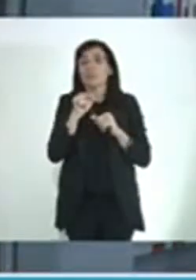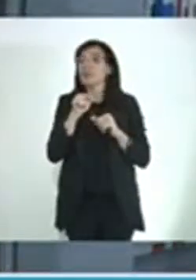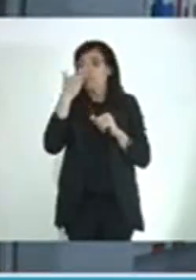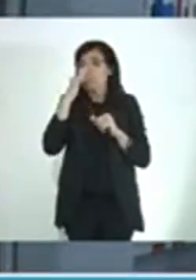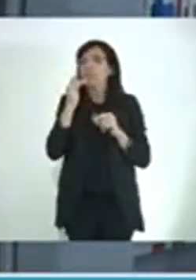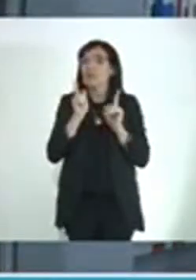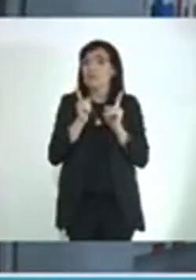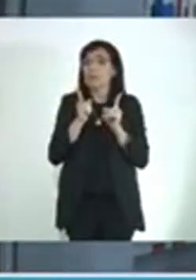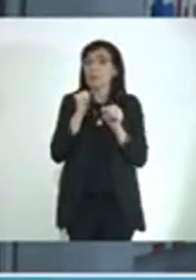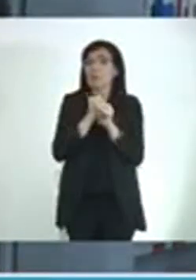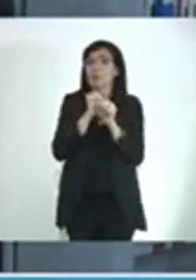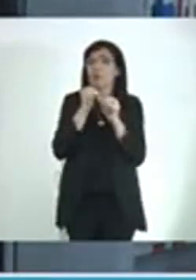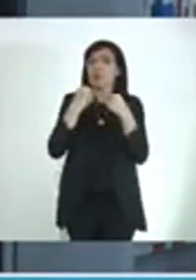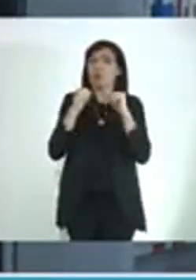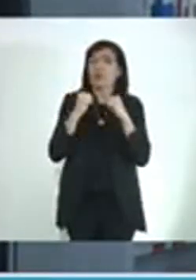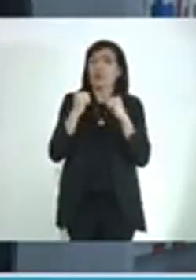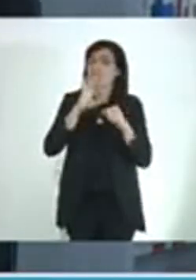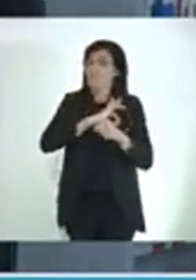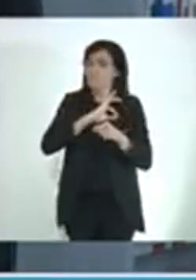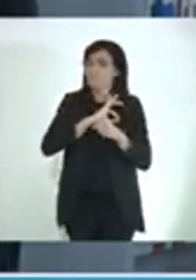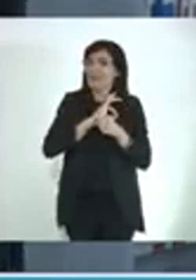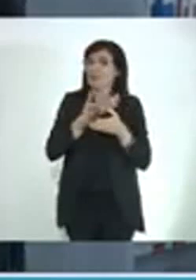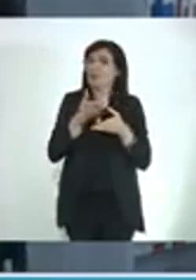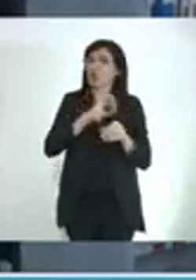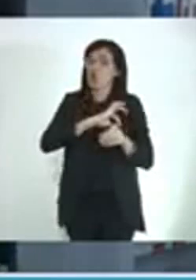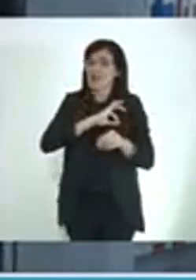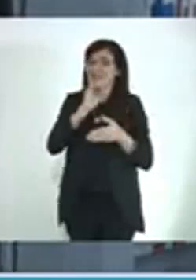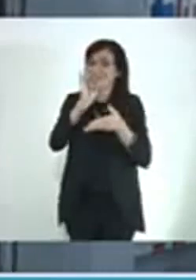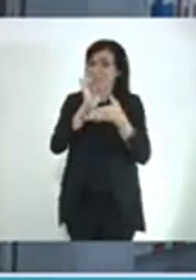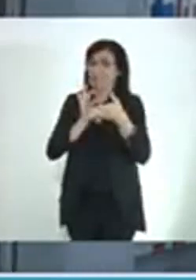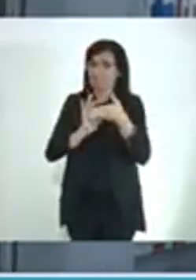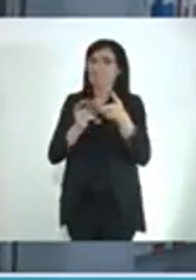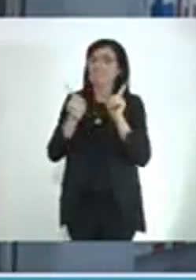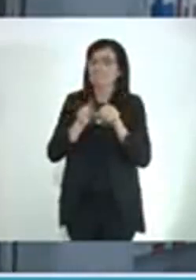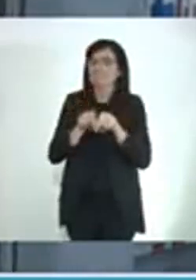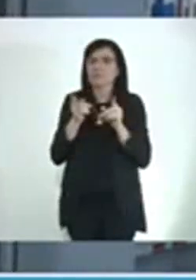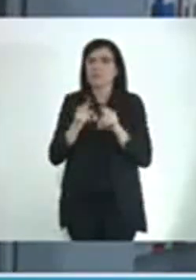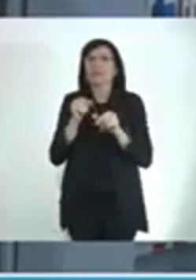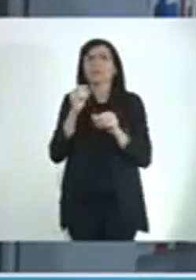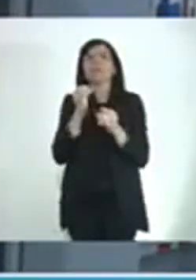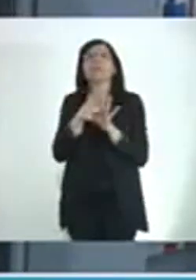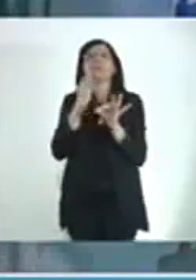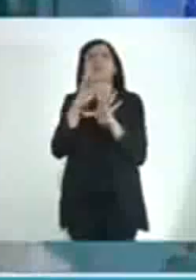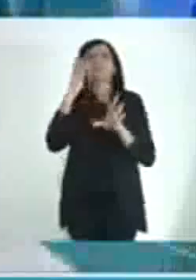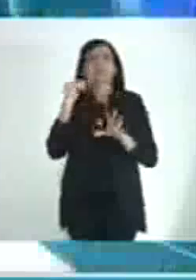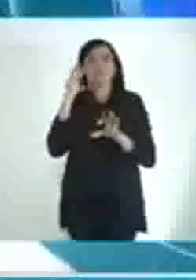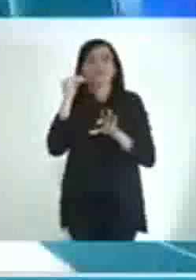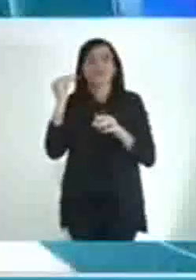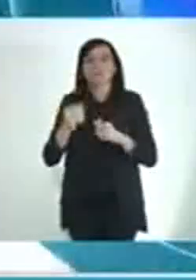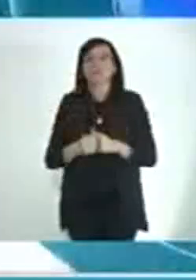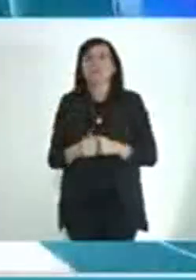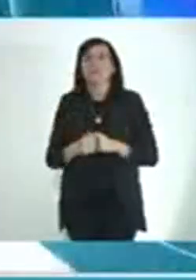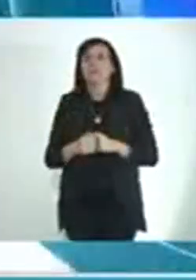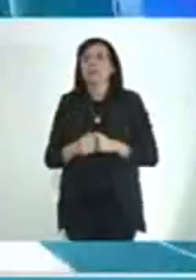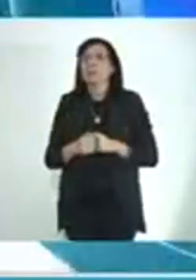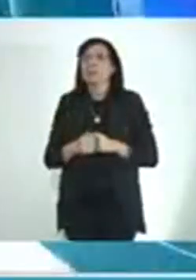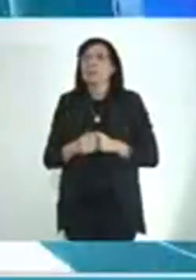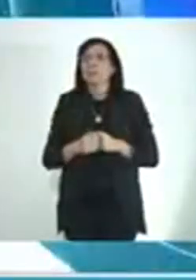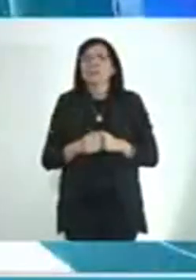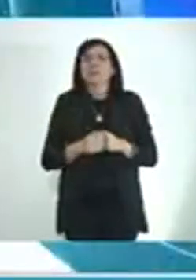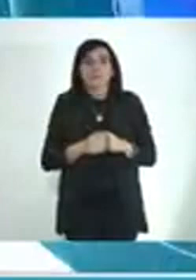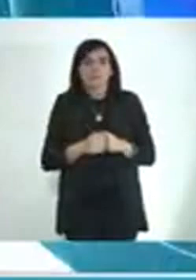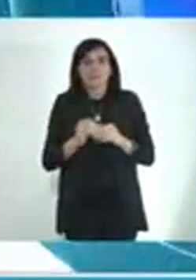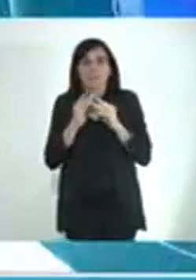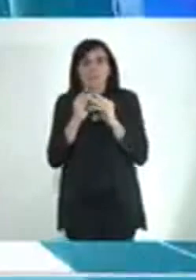cumplimentadas 4 también de las jornadas, claro, ¿no?, aprobadas para certificar esta acreditación, ¿no? Bueno, a las